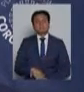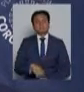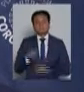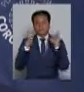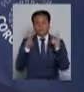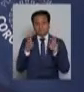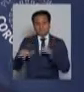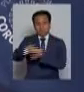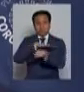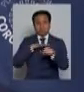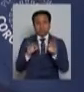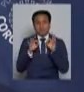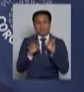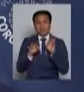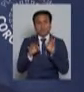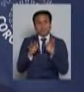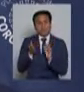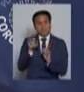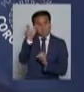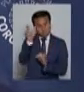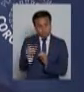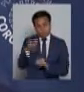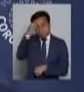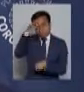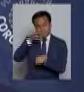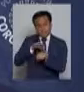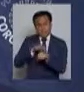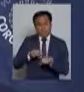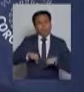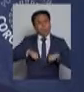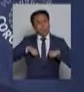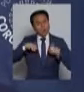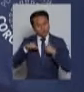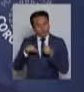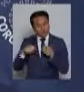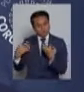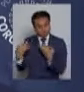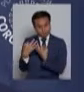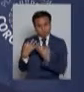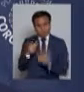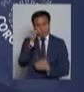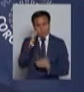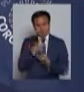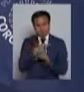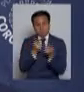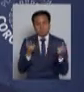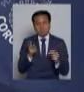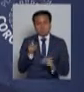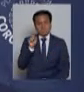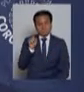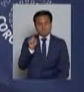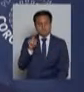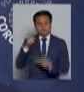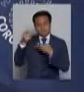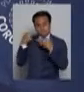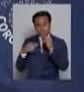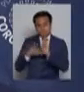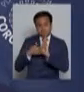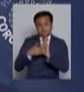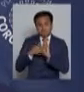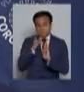Respecto a la situación particular del paciente más joven que señalamos ayer, no tengo los antecedentes